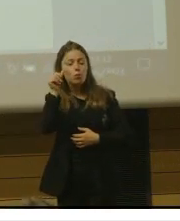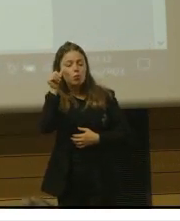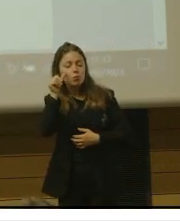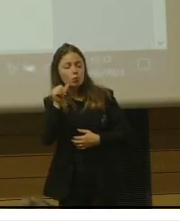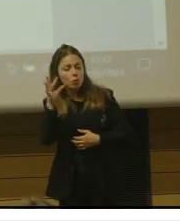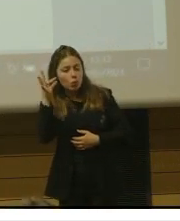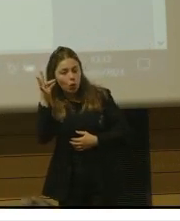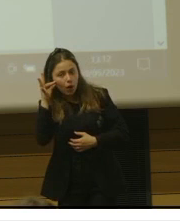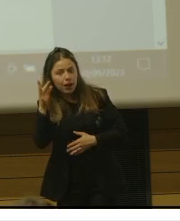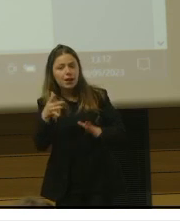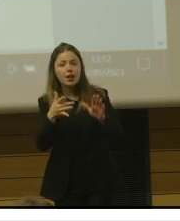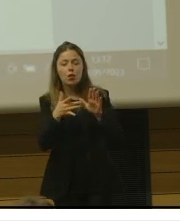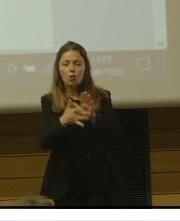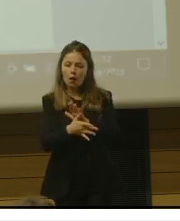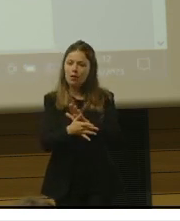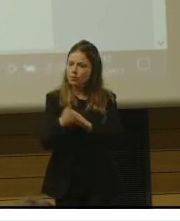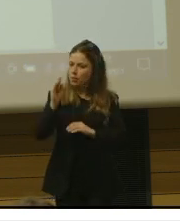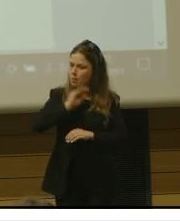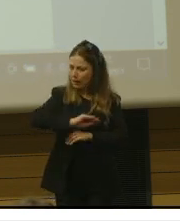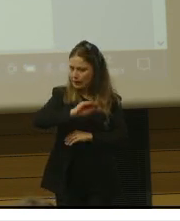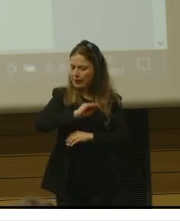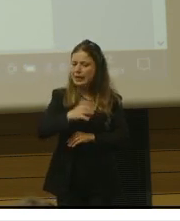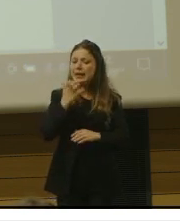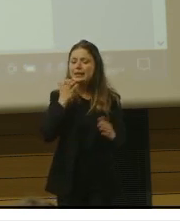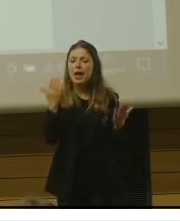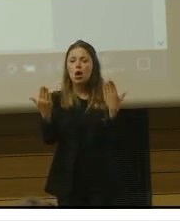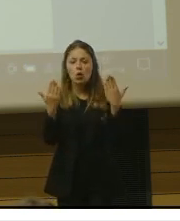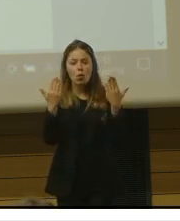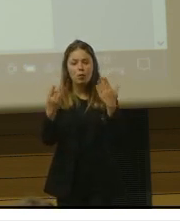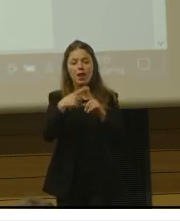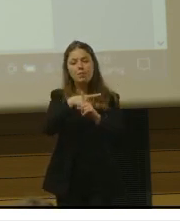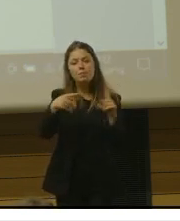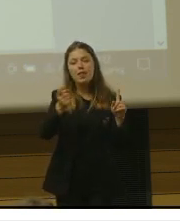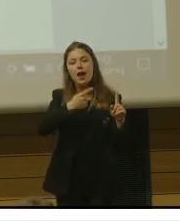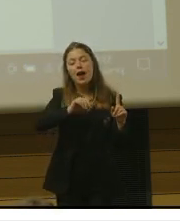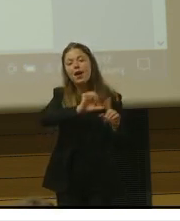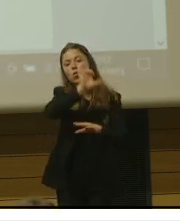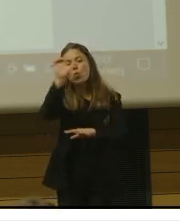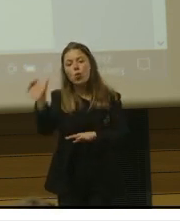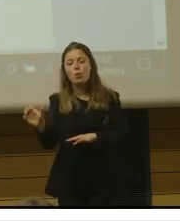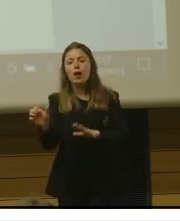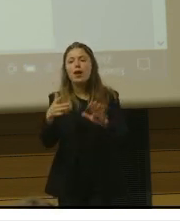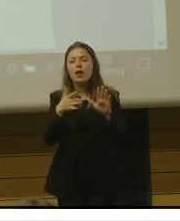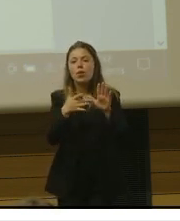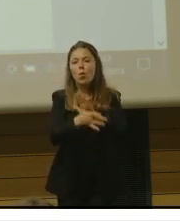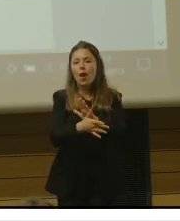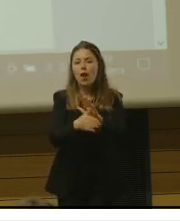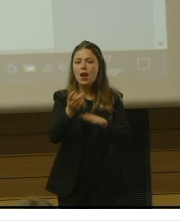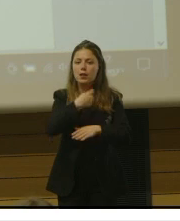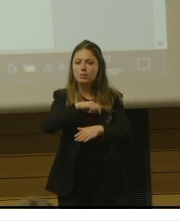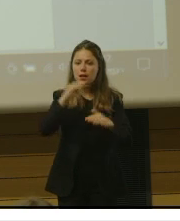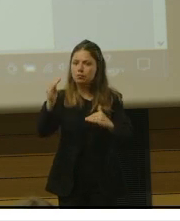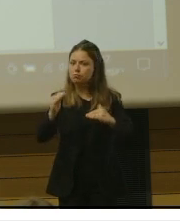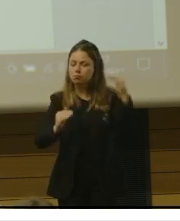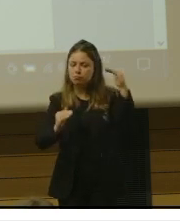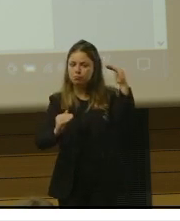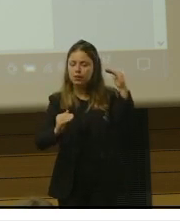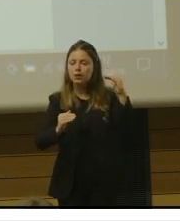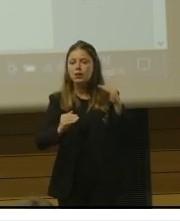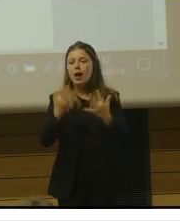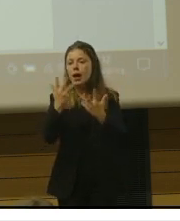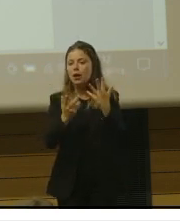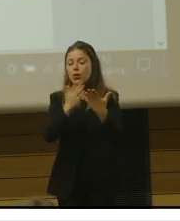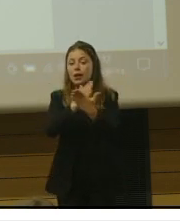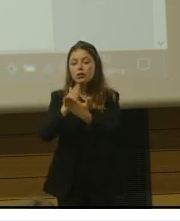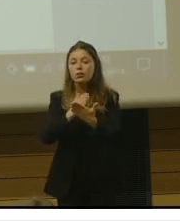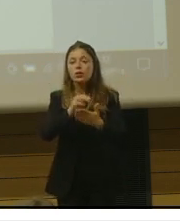es bastante prevalente. De hecho, si se compara con la media europea, ¿no?, es mucho más elevado. Eso es lo que estiman los